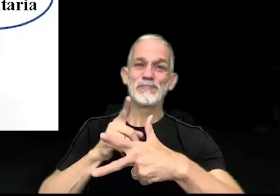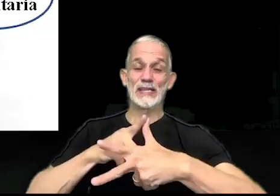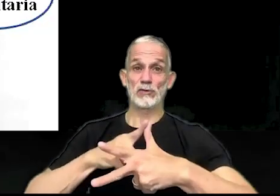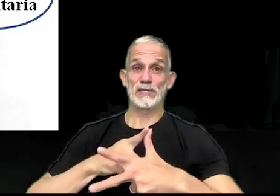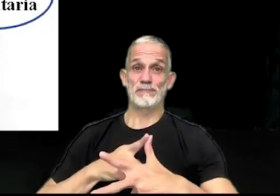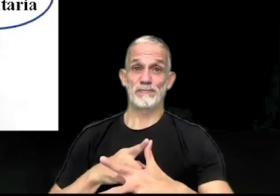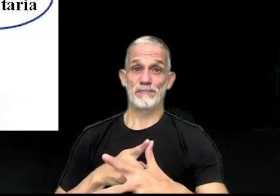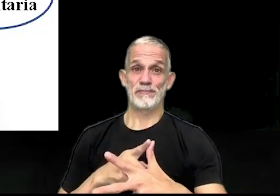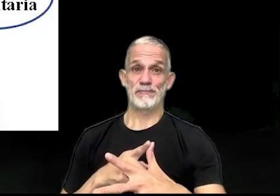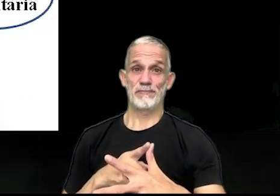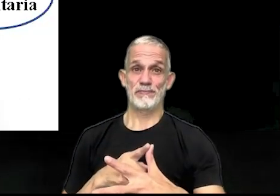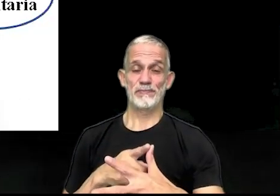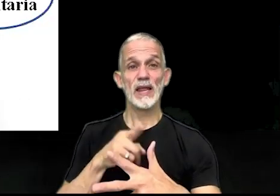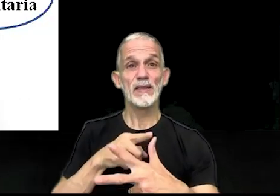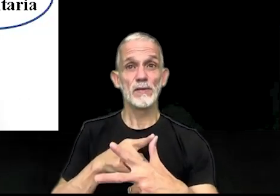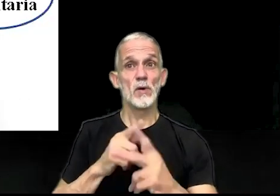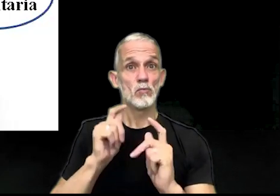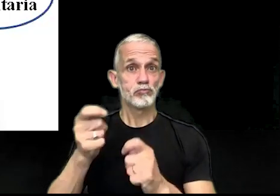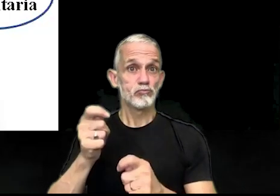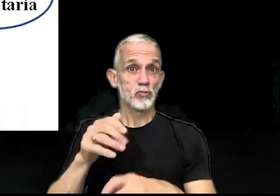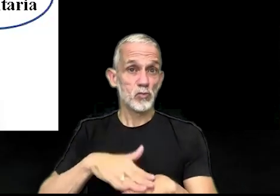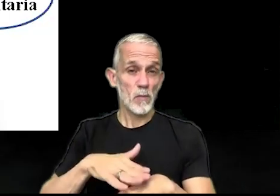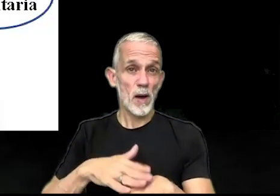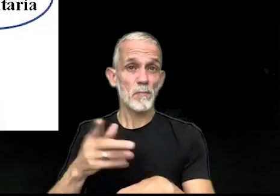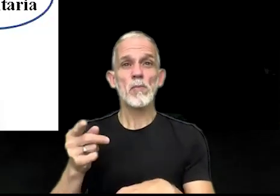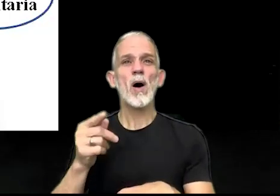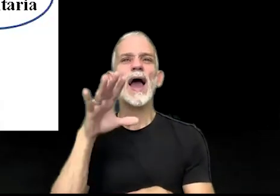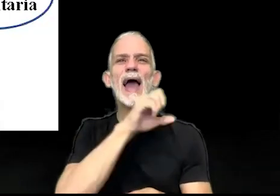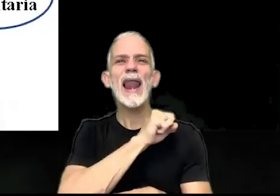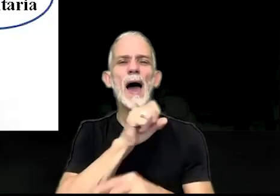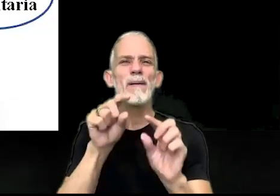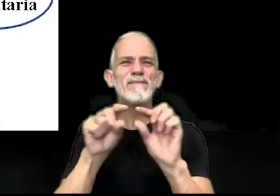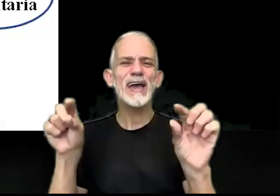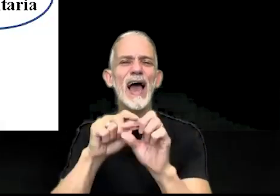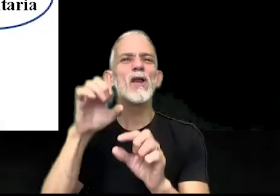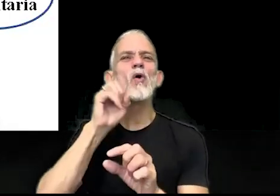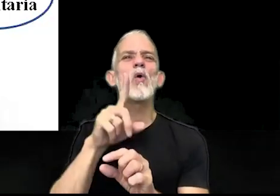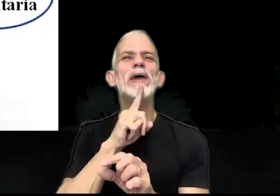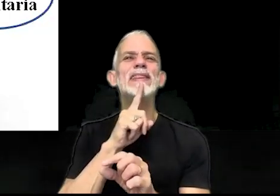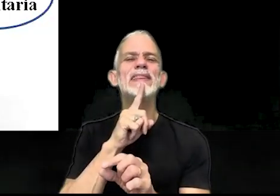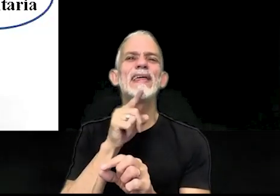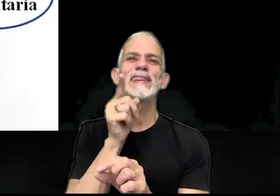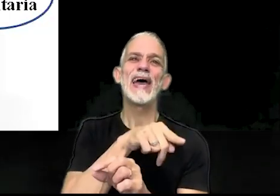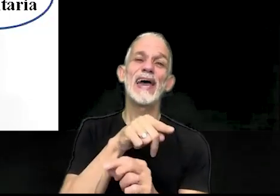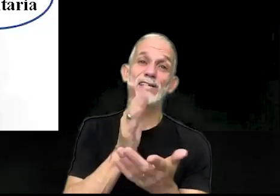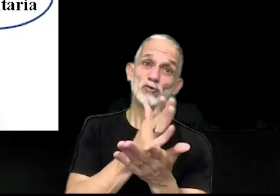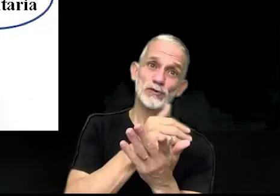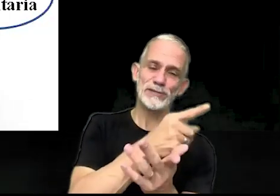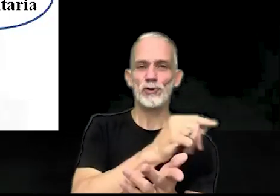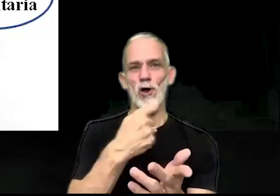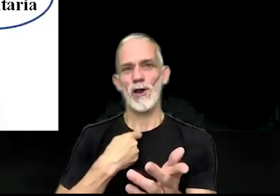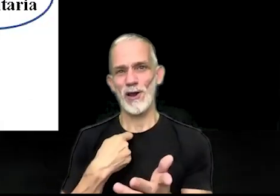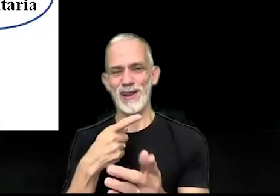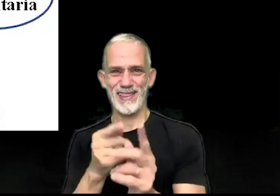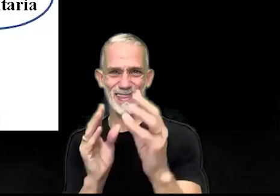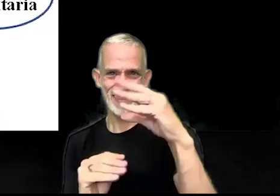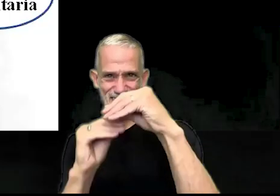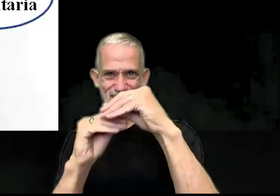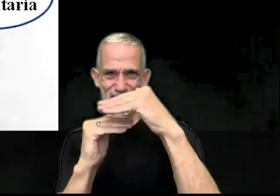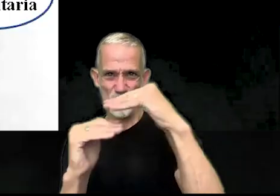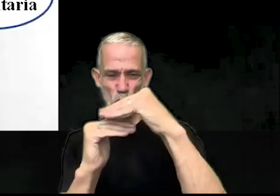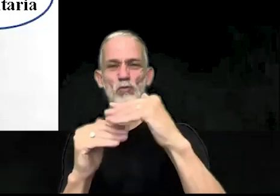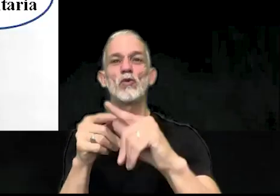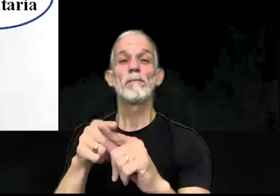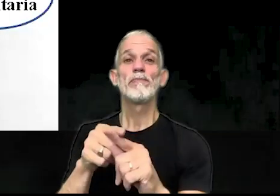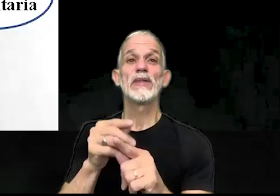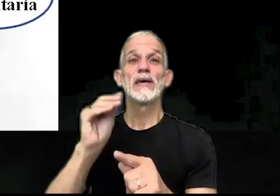le hayan delegado a través de su clave fiscal el quid de la sucesión indivisa,